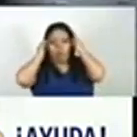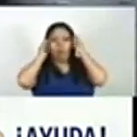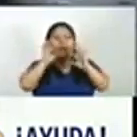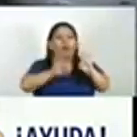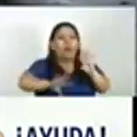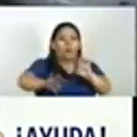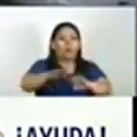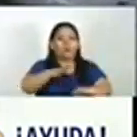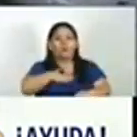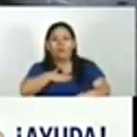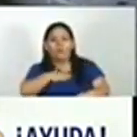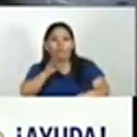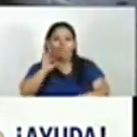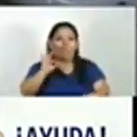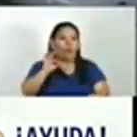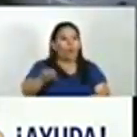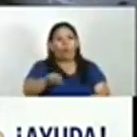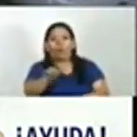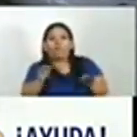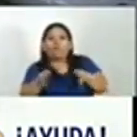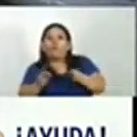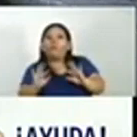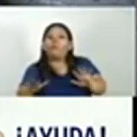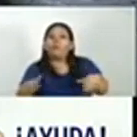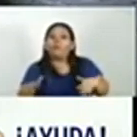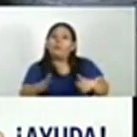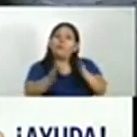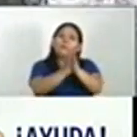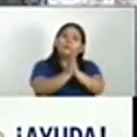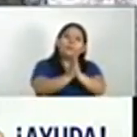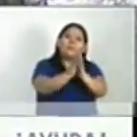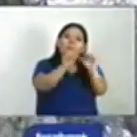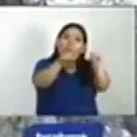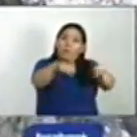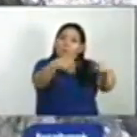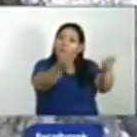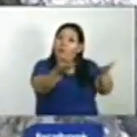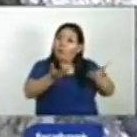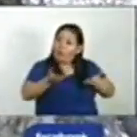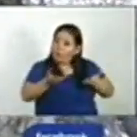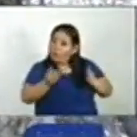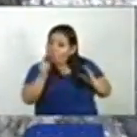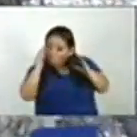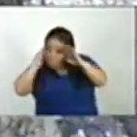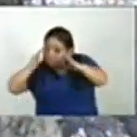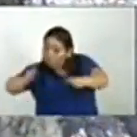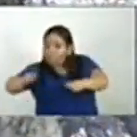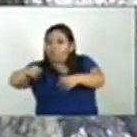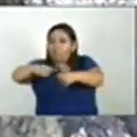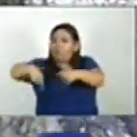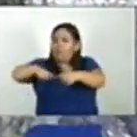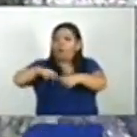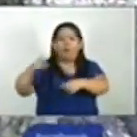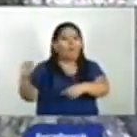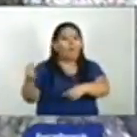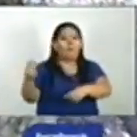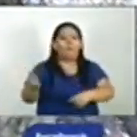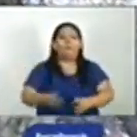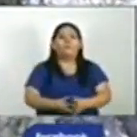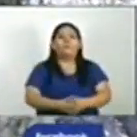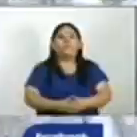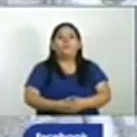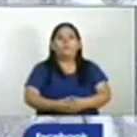han tenido que buscar otras alternativas. Ellos piden a las autoridades correspondientes que puedan atender lo antes posible.